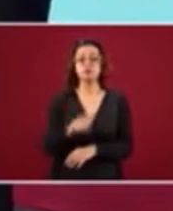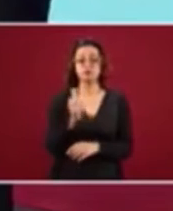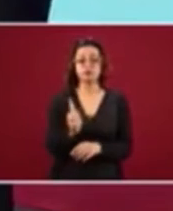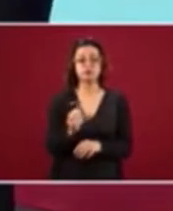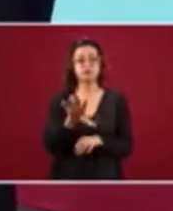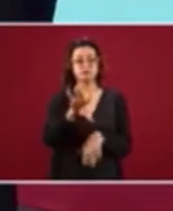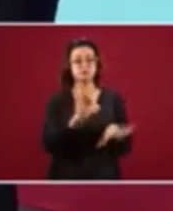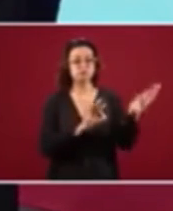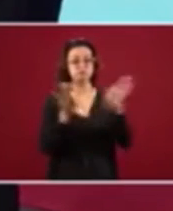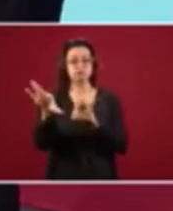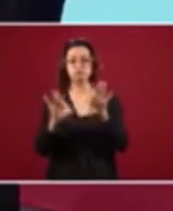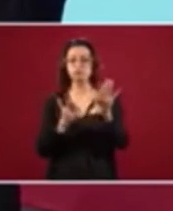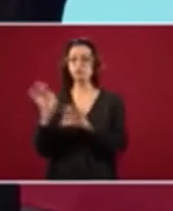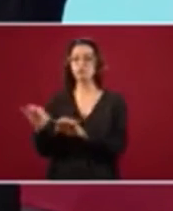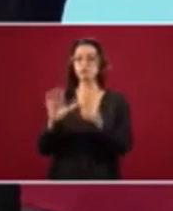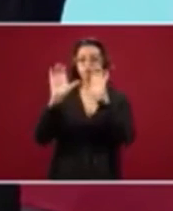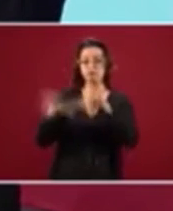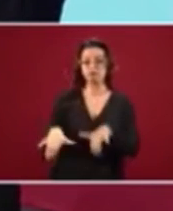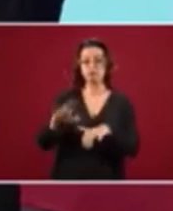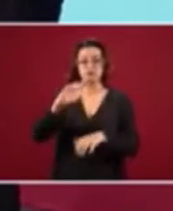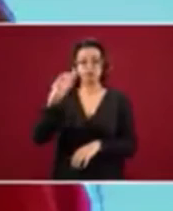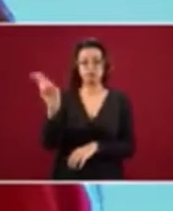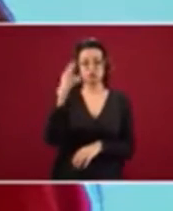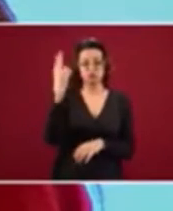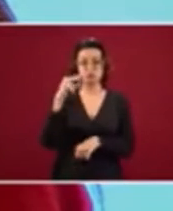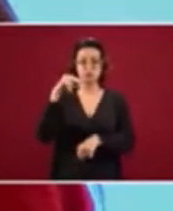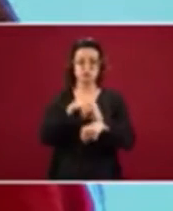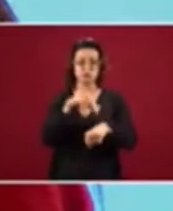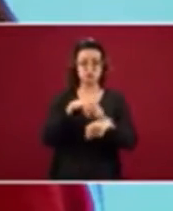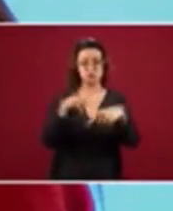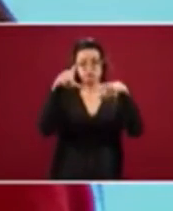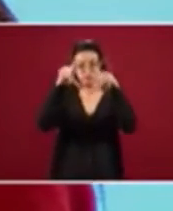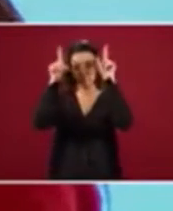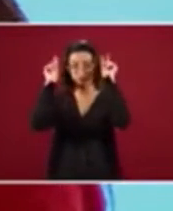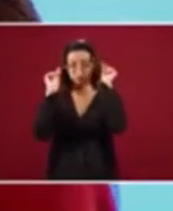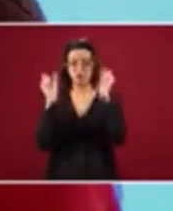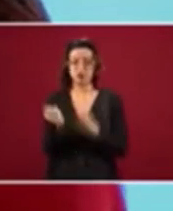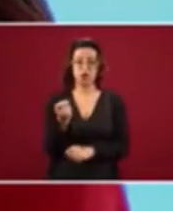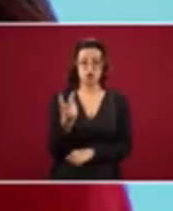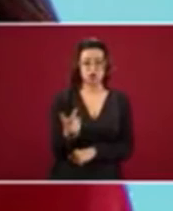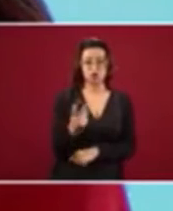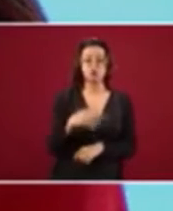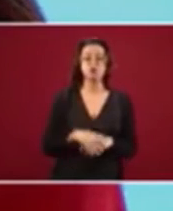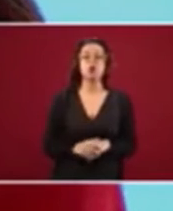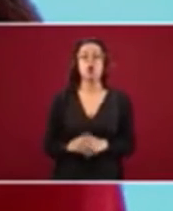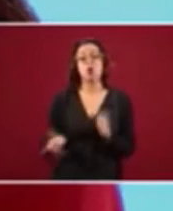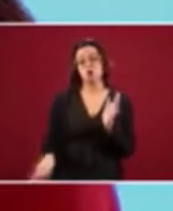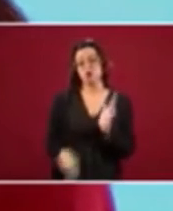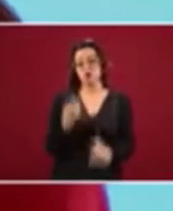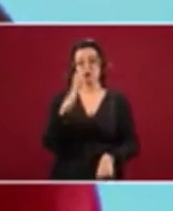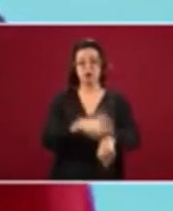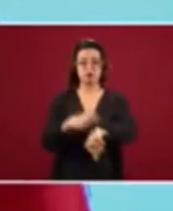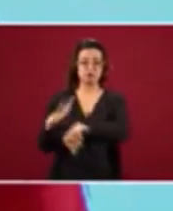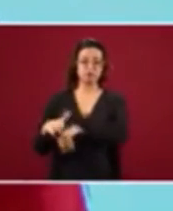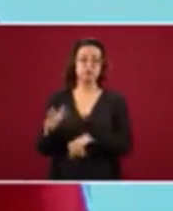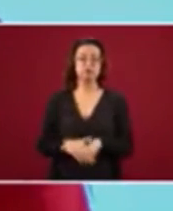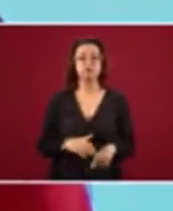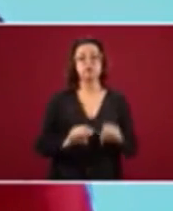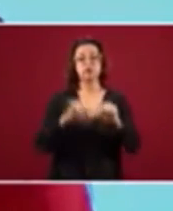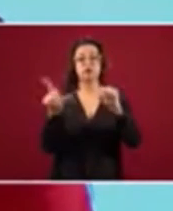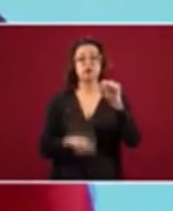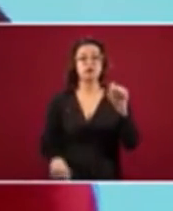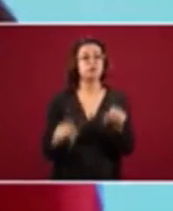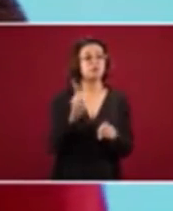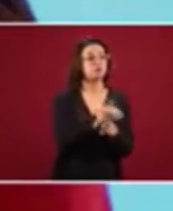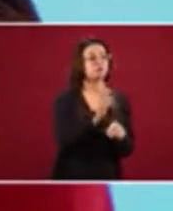pueden ingresar a la universidad, tanto en medicina como en enfermería. Repito, es una convocatoria nacional, no